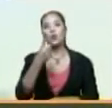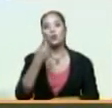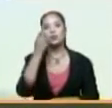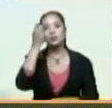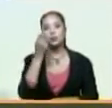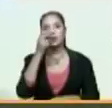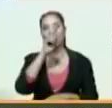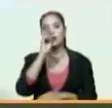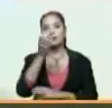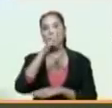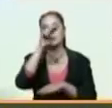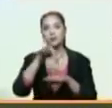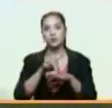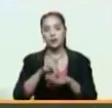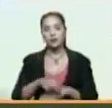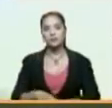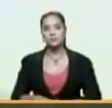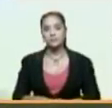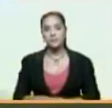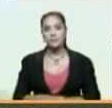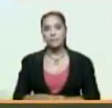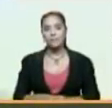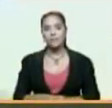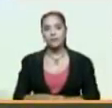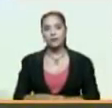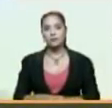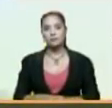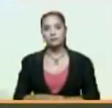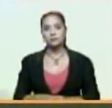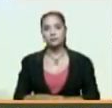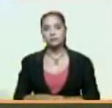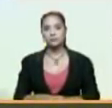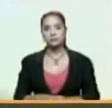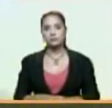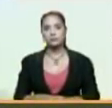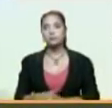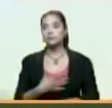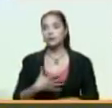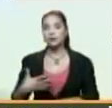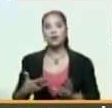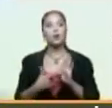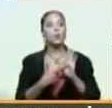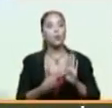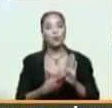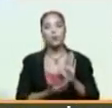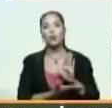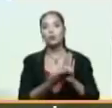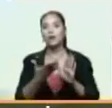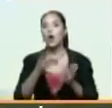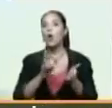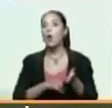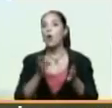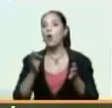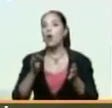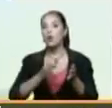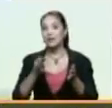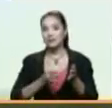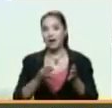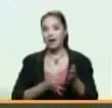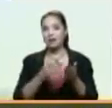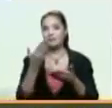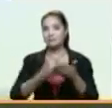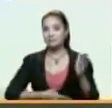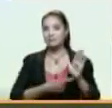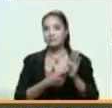Nacional. En concreto, y de entrada quiero mostrar los originales que hacen